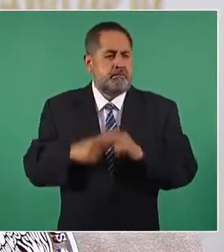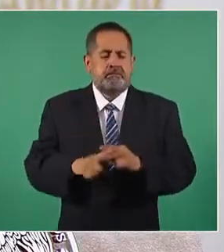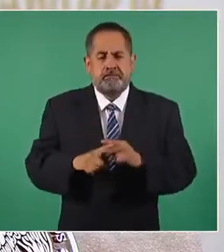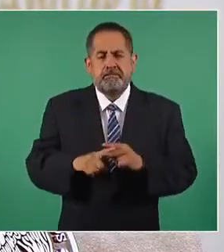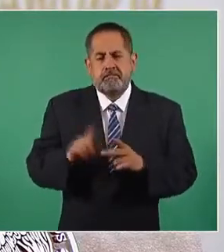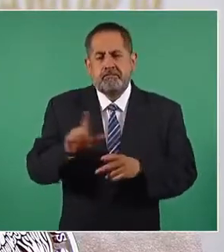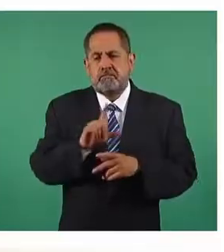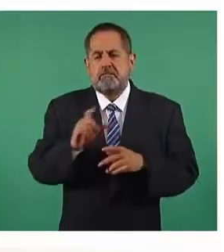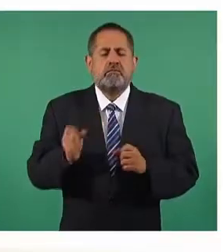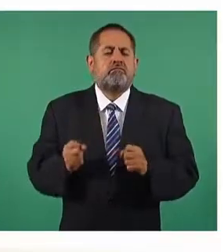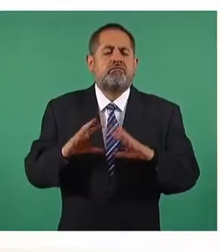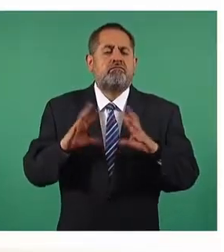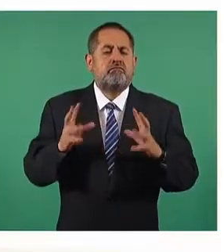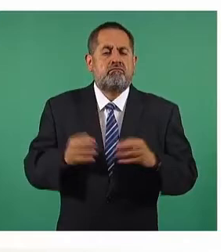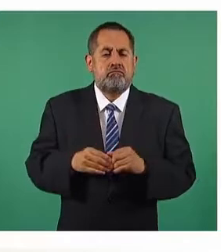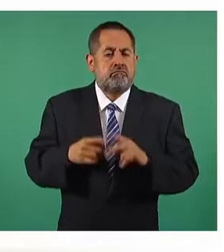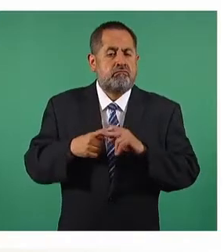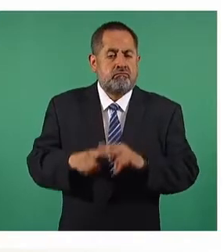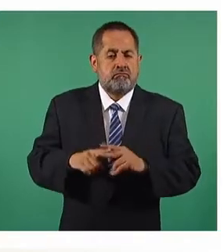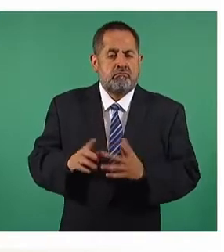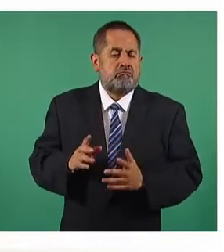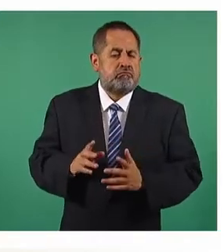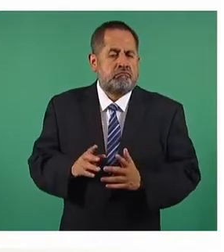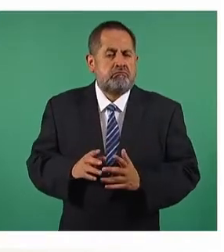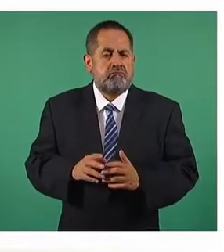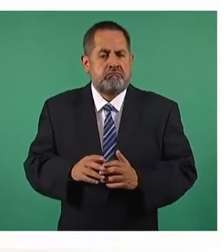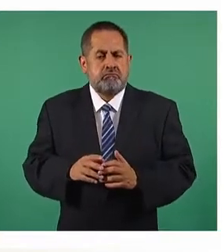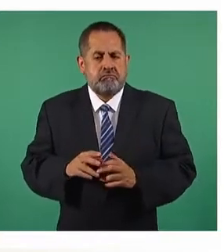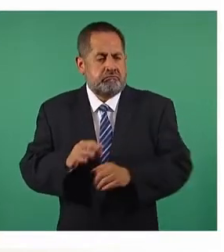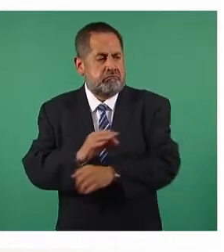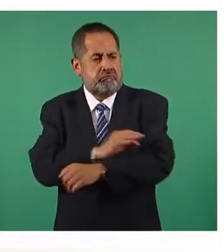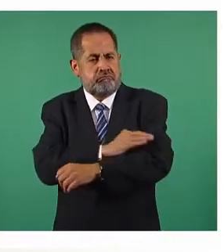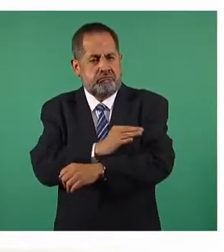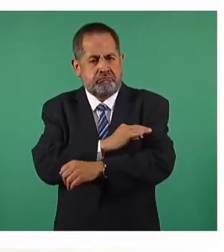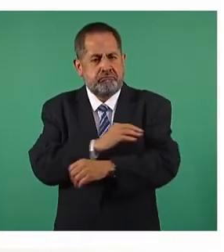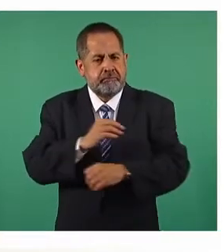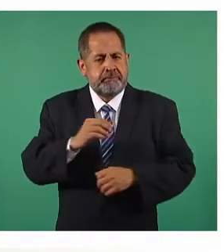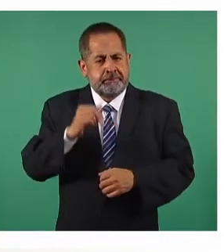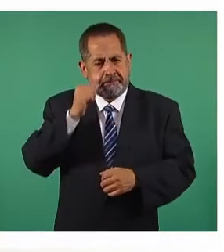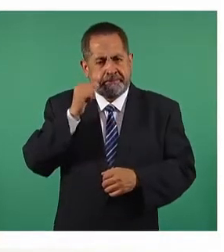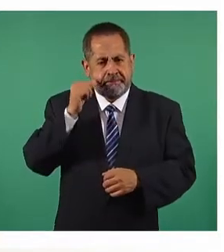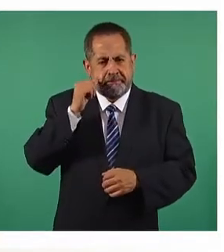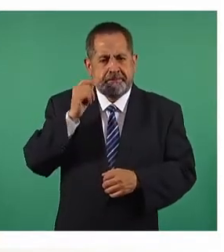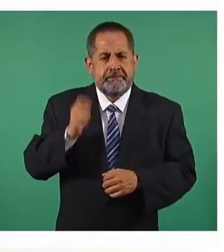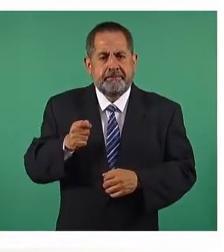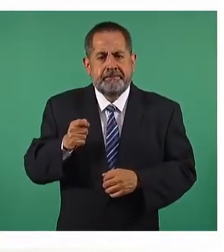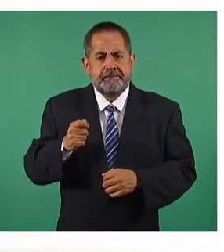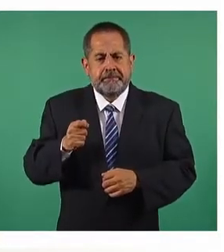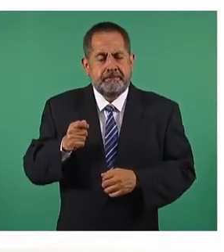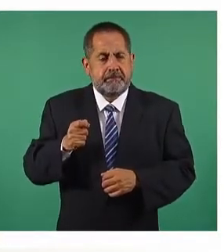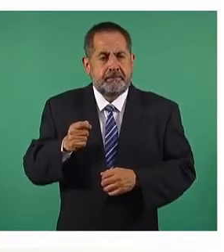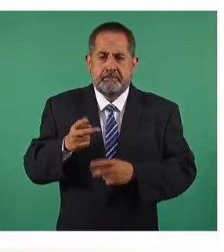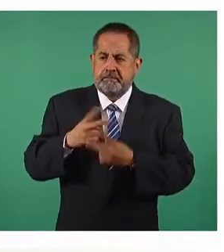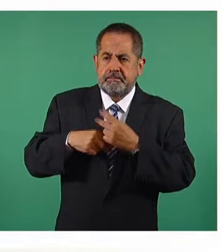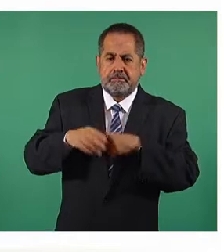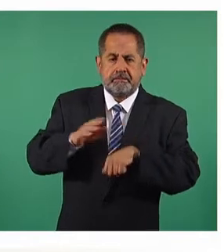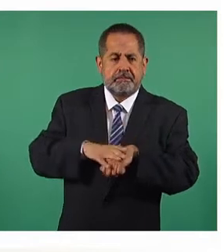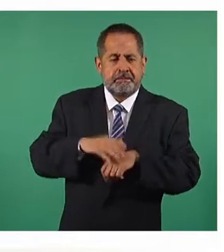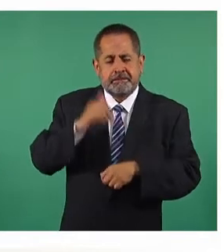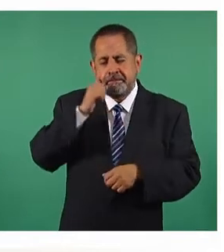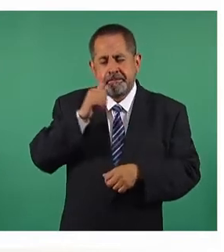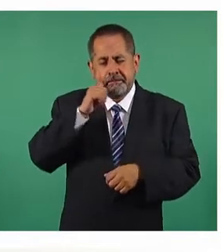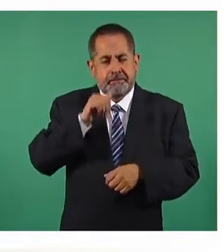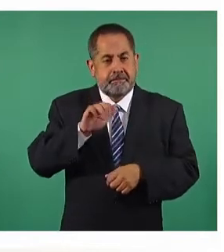semana, empezamos con la aplicación de las vacunas y estas van incrementando. Generalmente